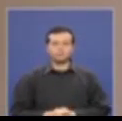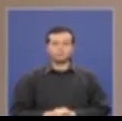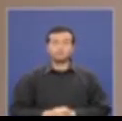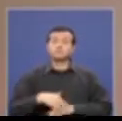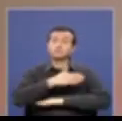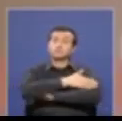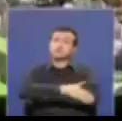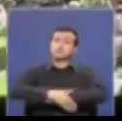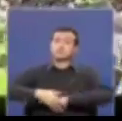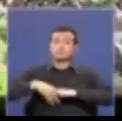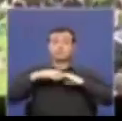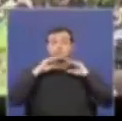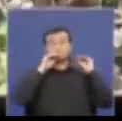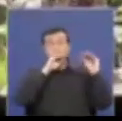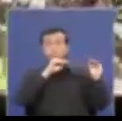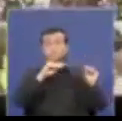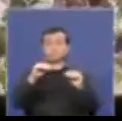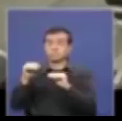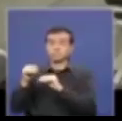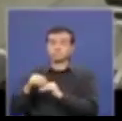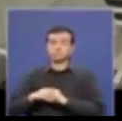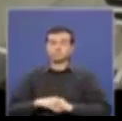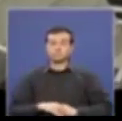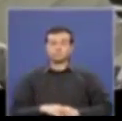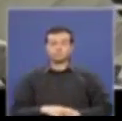Las calles hablan.